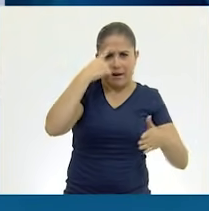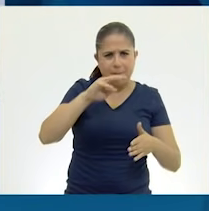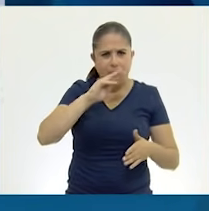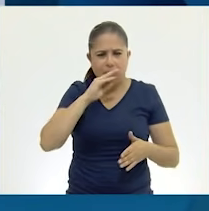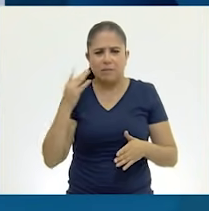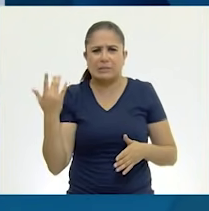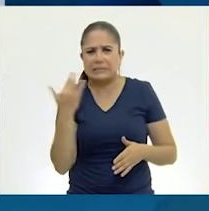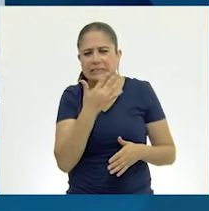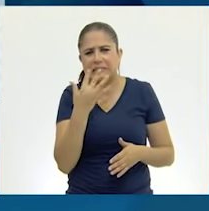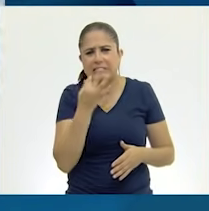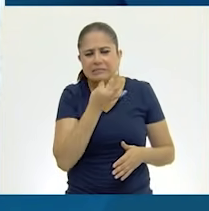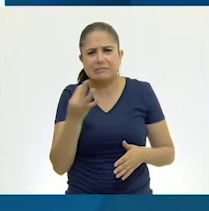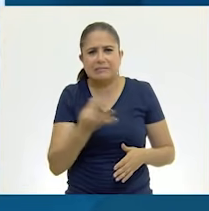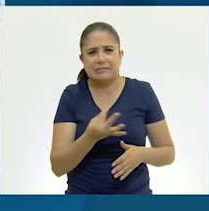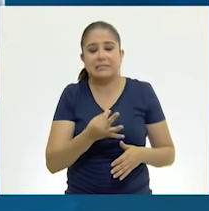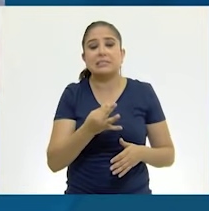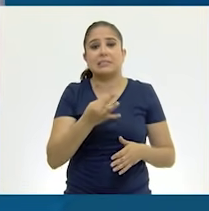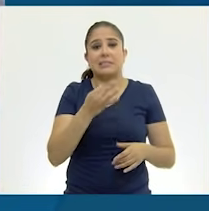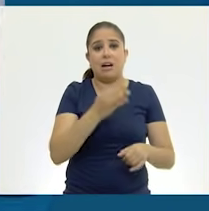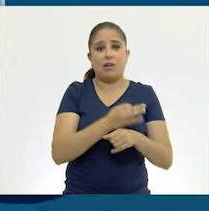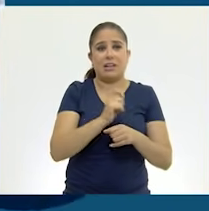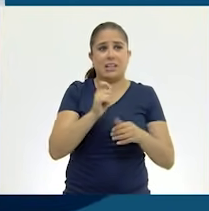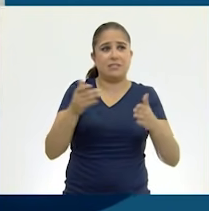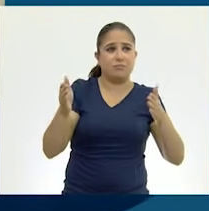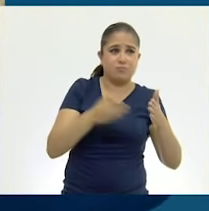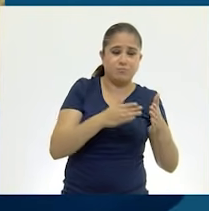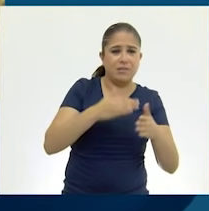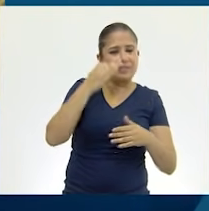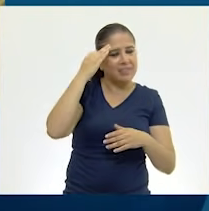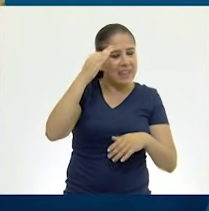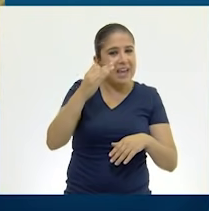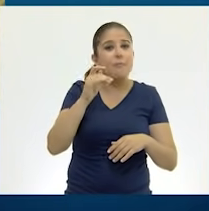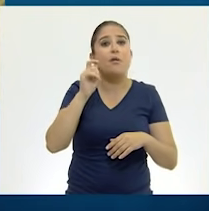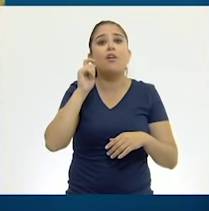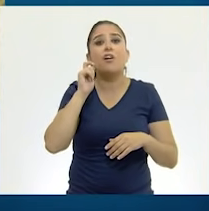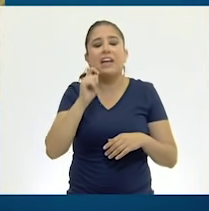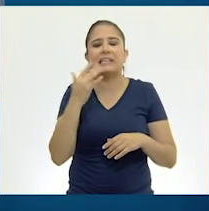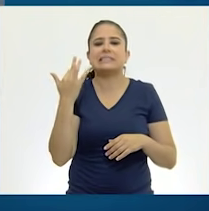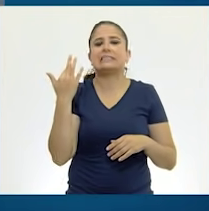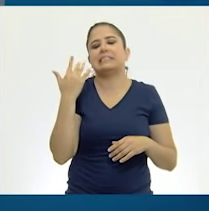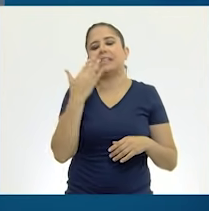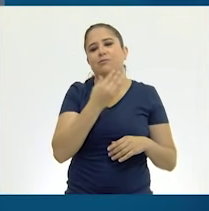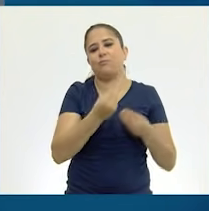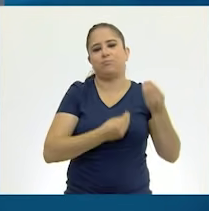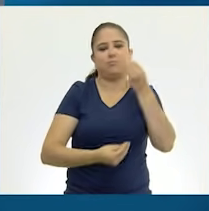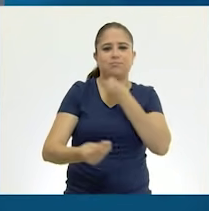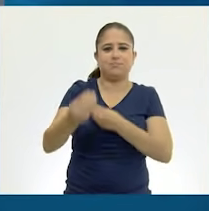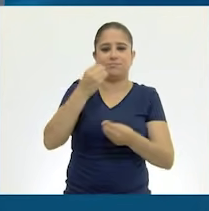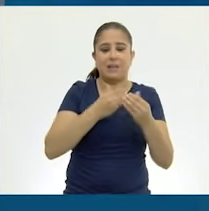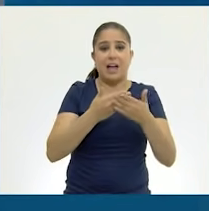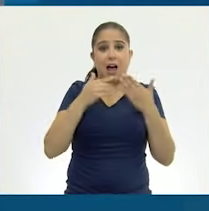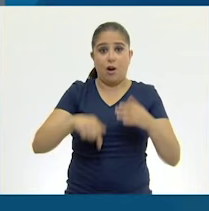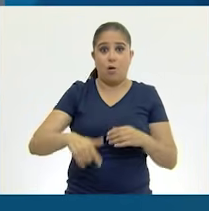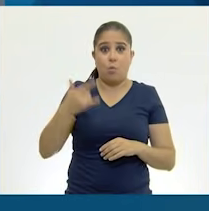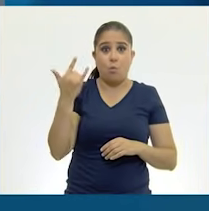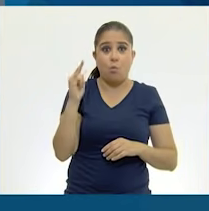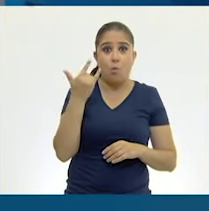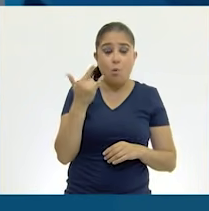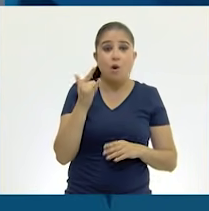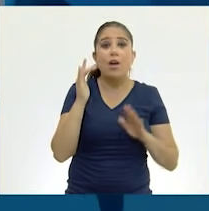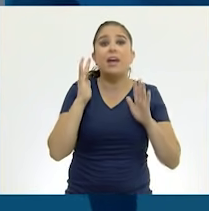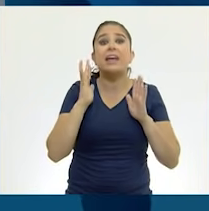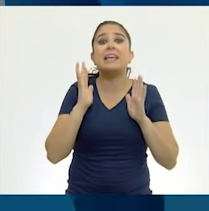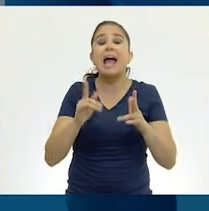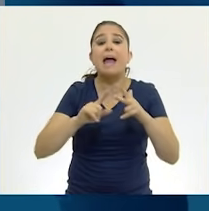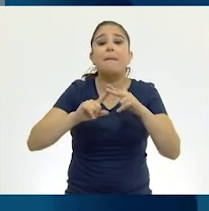esta región los guisos son por temporada. Siempre es tiempo de algo sabroso. Ahora estamos en julio. Ya va a